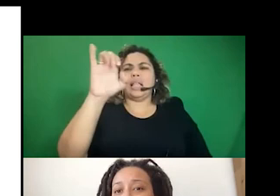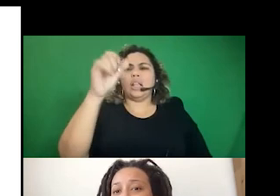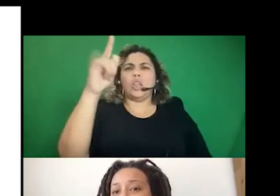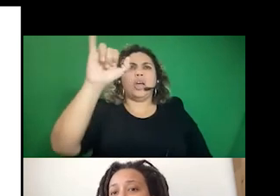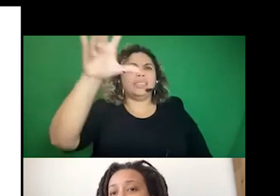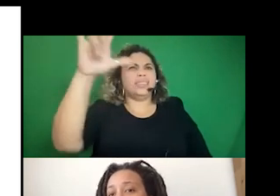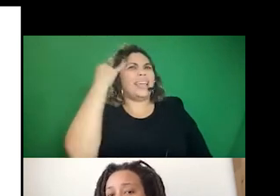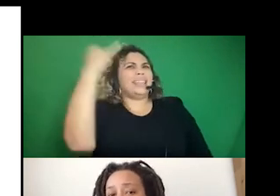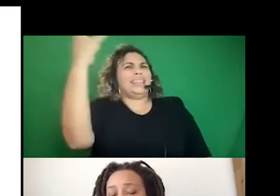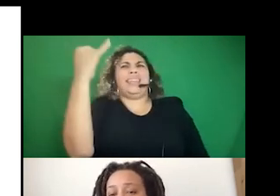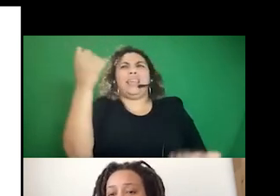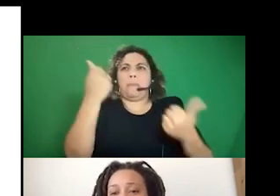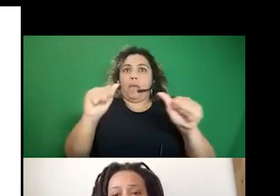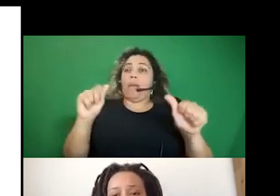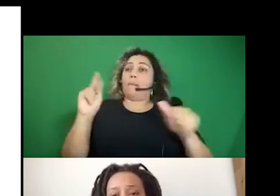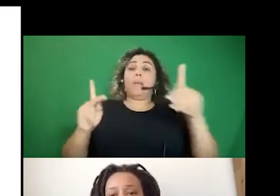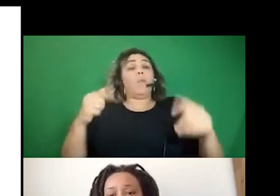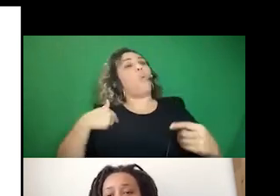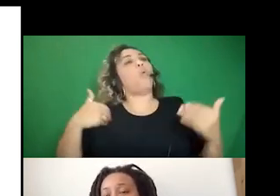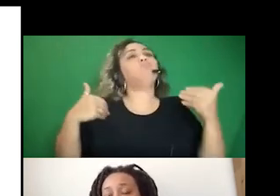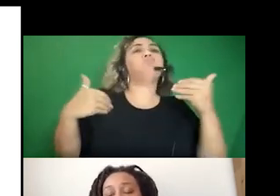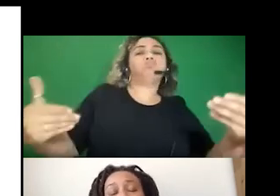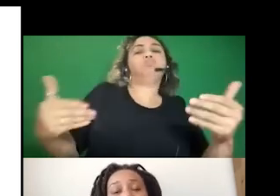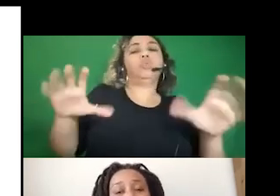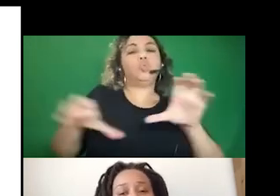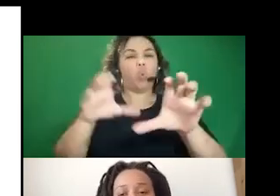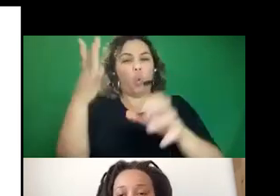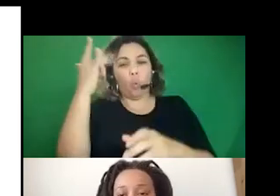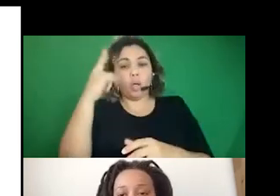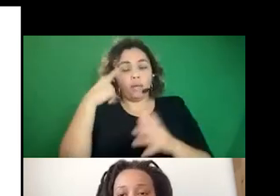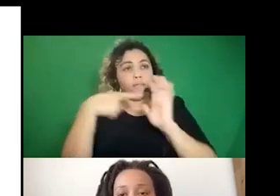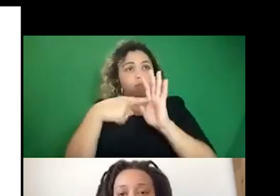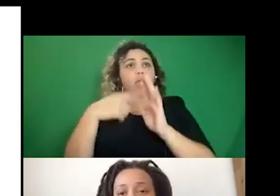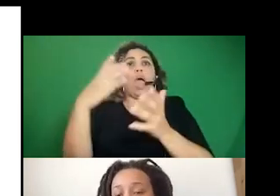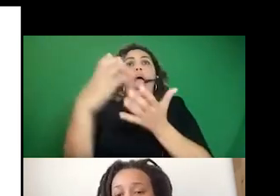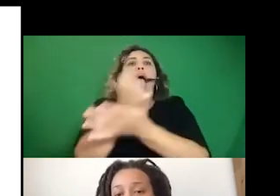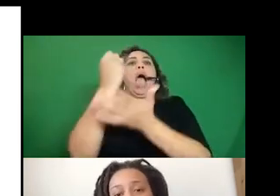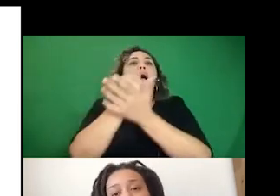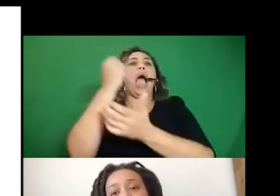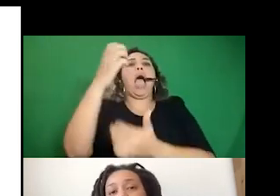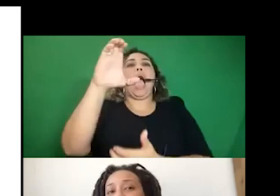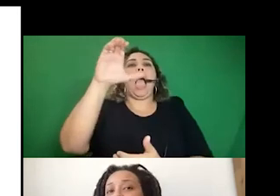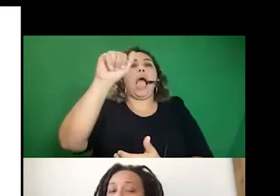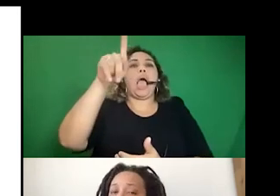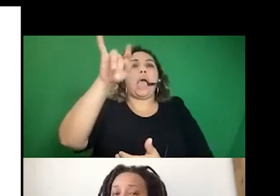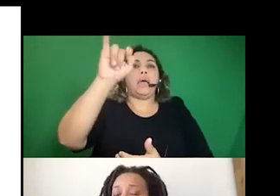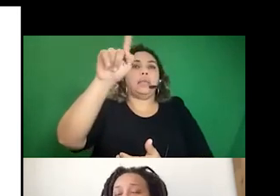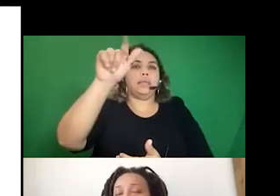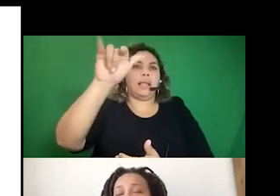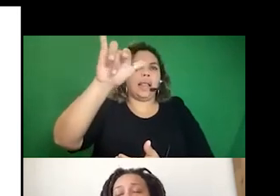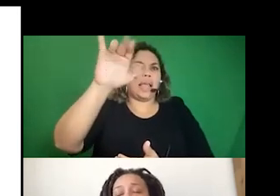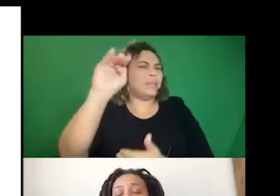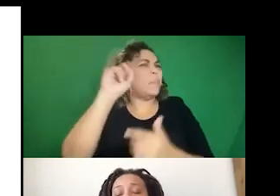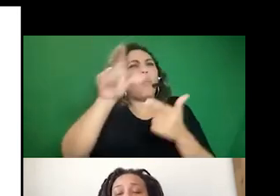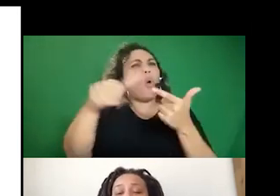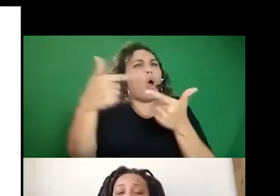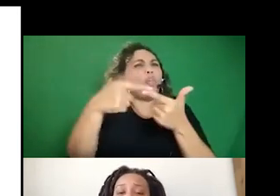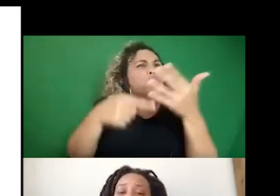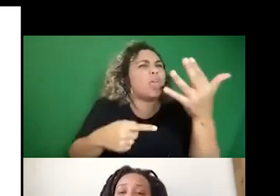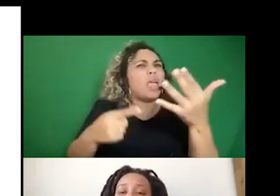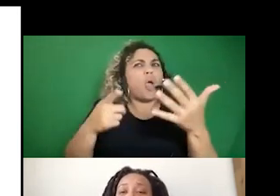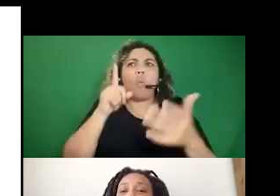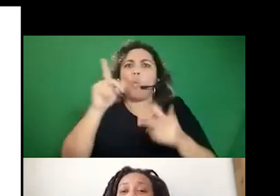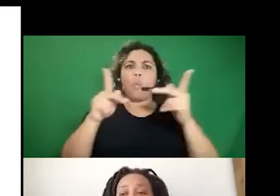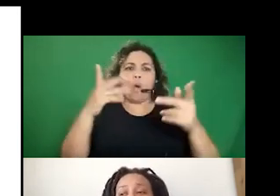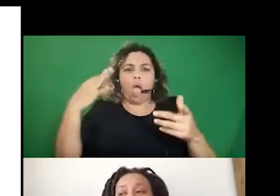escarbar acá entonces y finalmente qué ideas motivan a los actores dentro del sistema no sabemos sobre el capitalismo